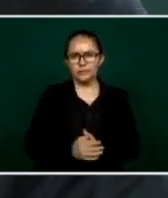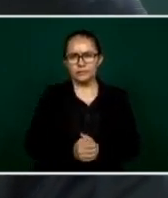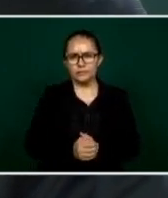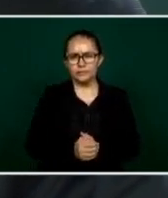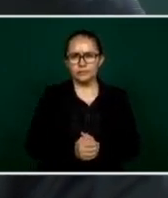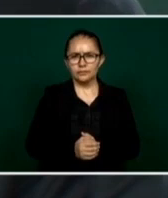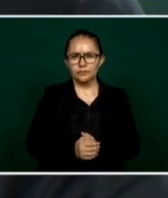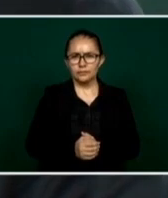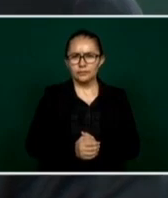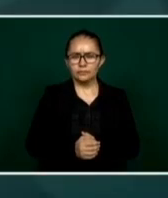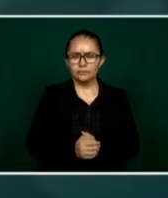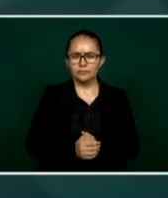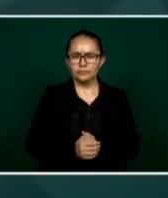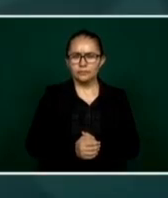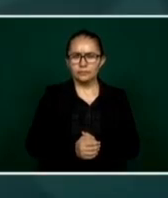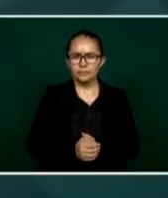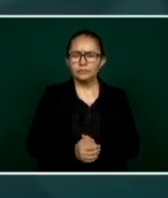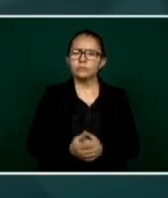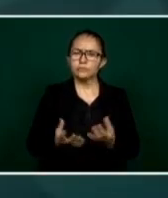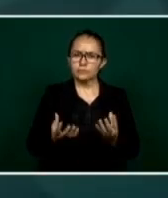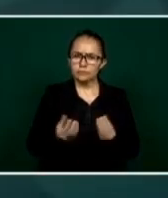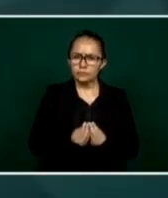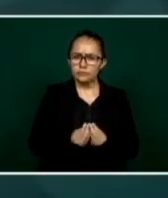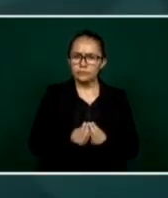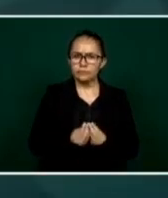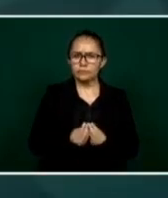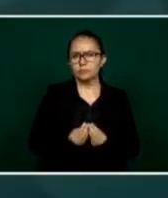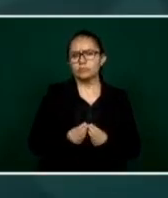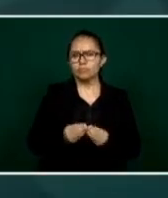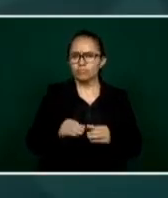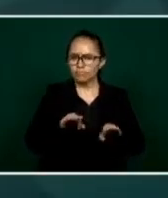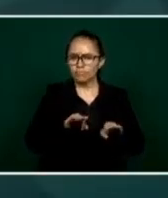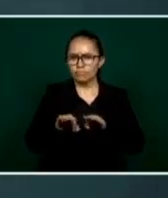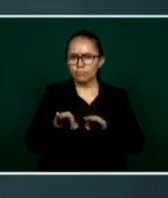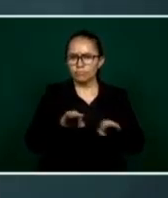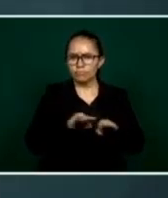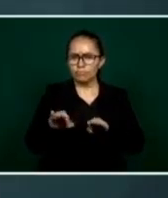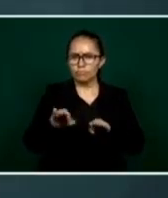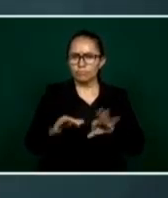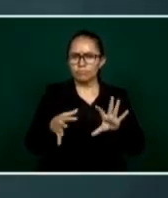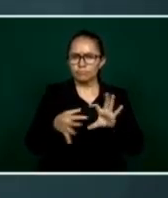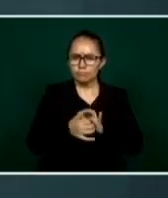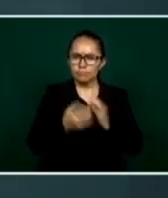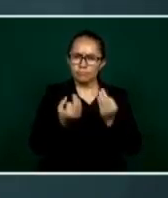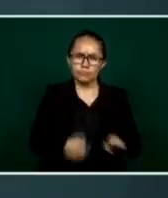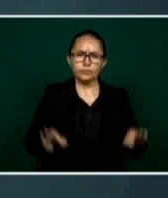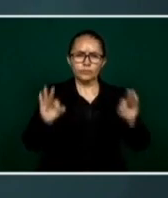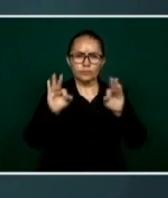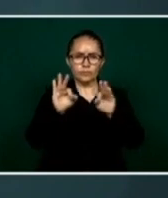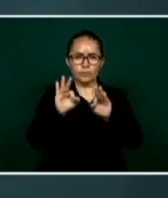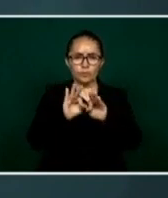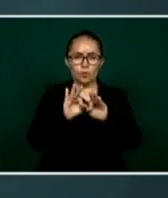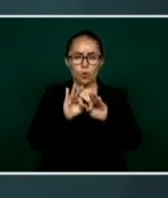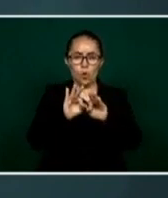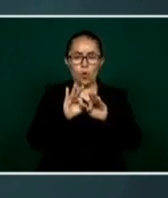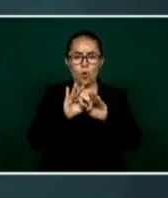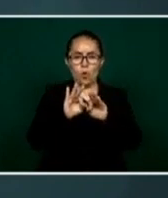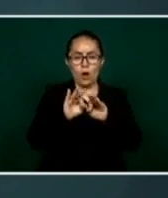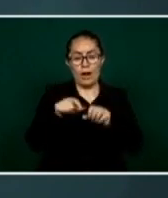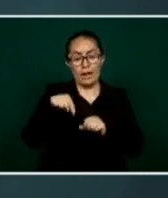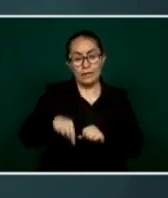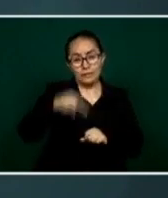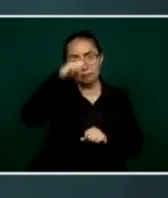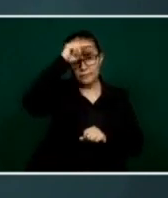tenga una idea de la importancia que tiene para nosotros